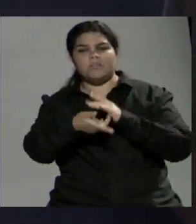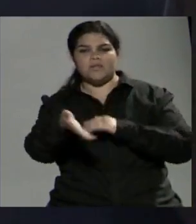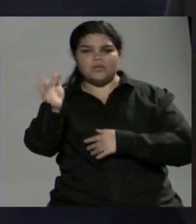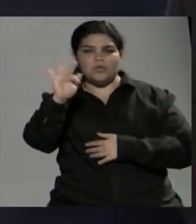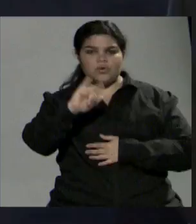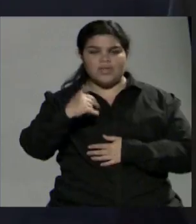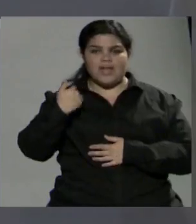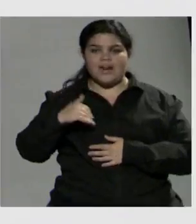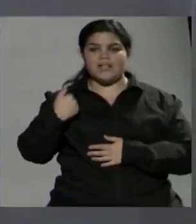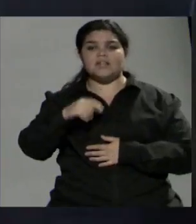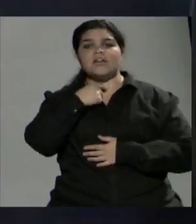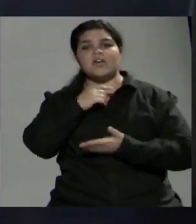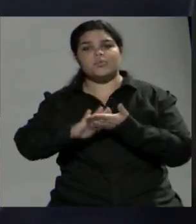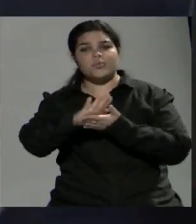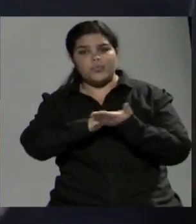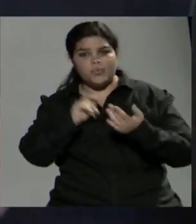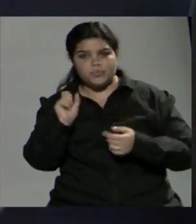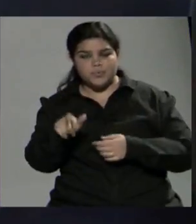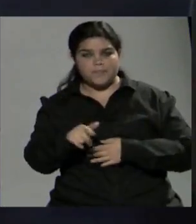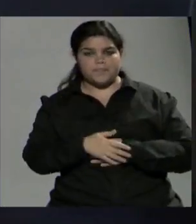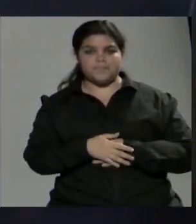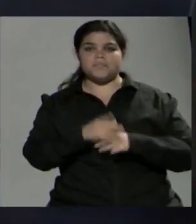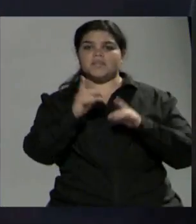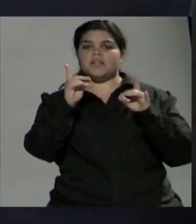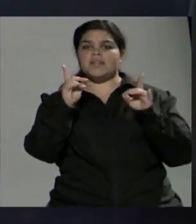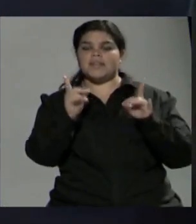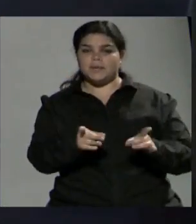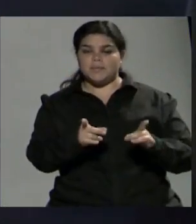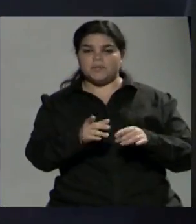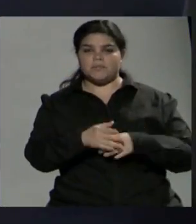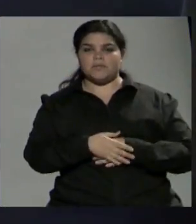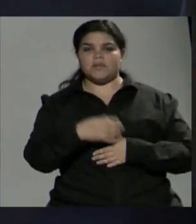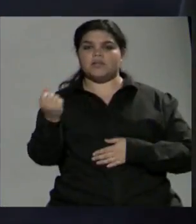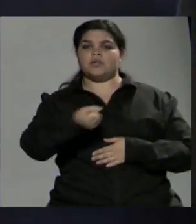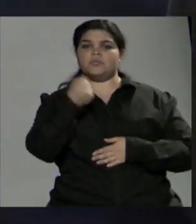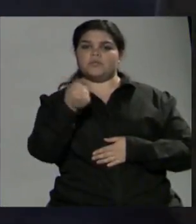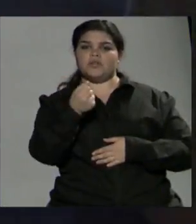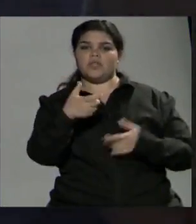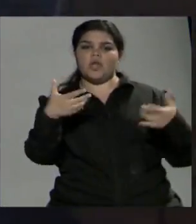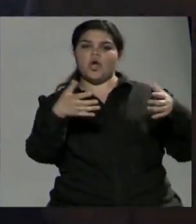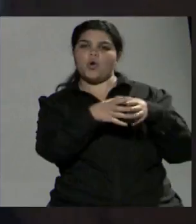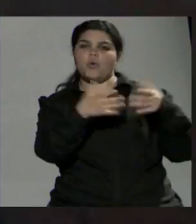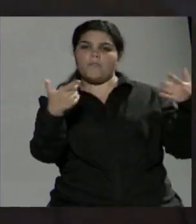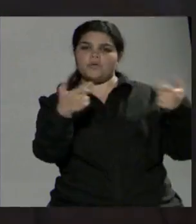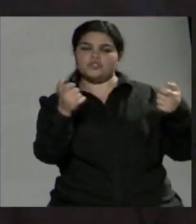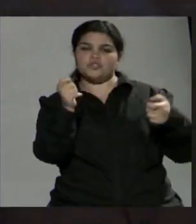argentinos esperan. Pero a la vez le quiero hablar a la oposición.